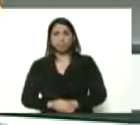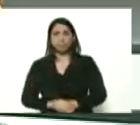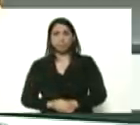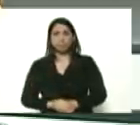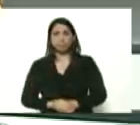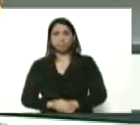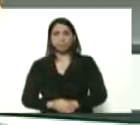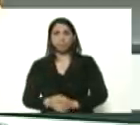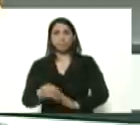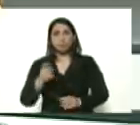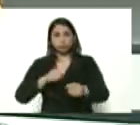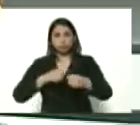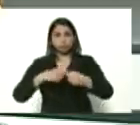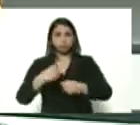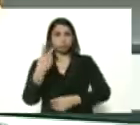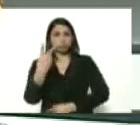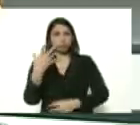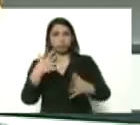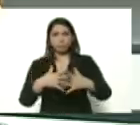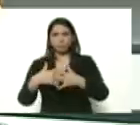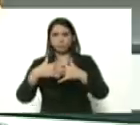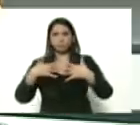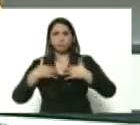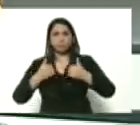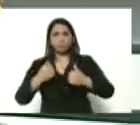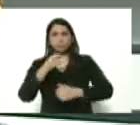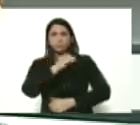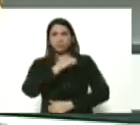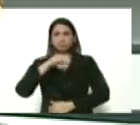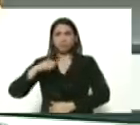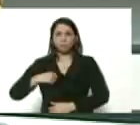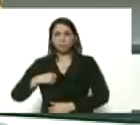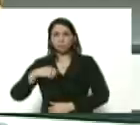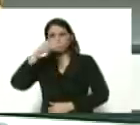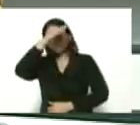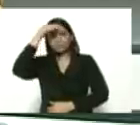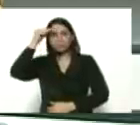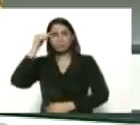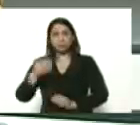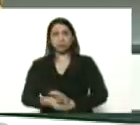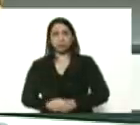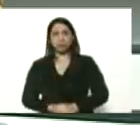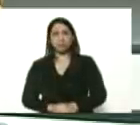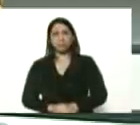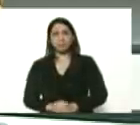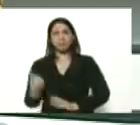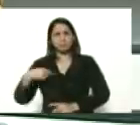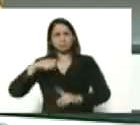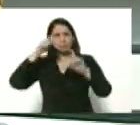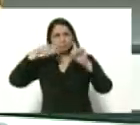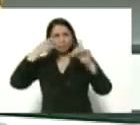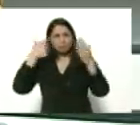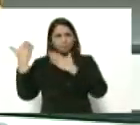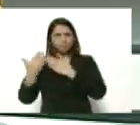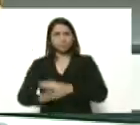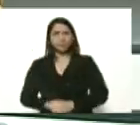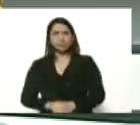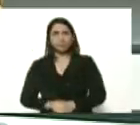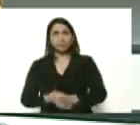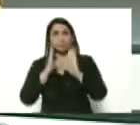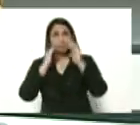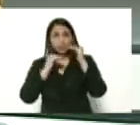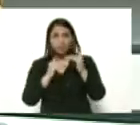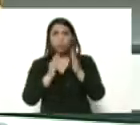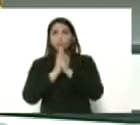dos estadounidenses de la seguridad personal de Donald Trump. Tenemos ese video. Atención a